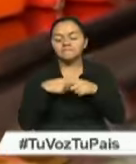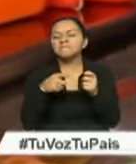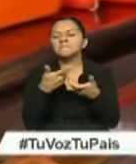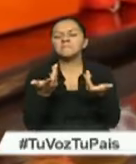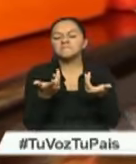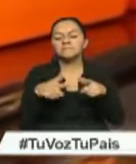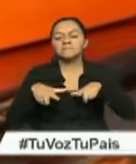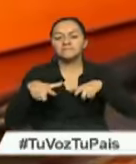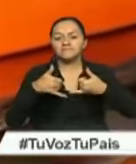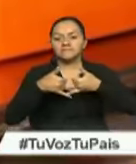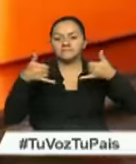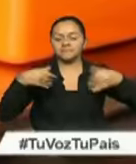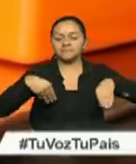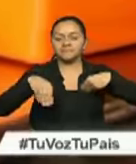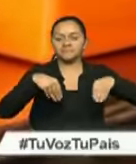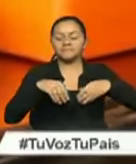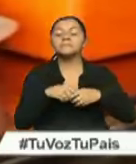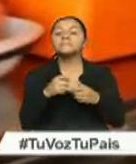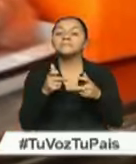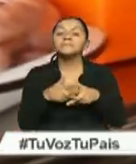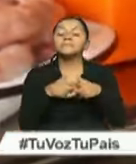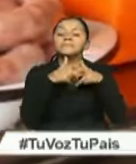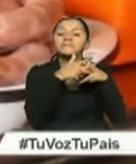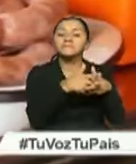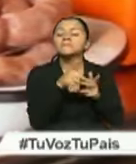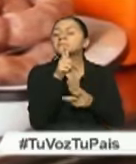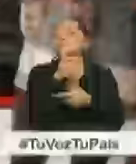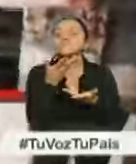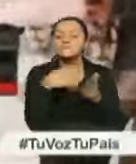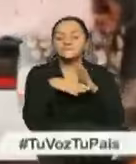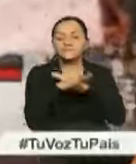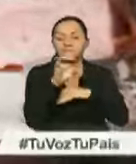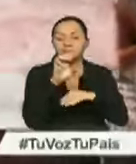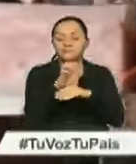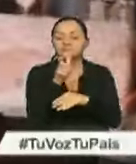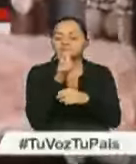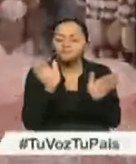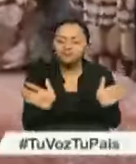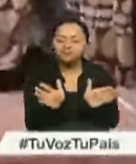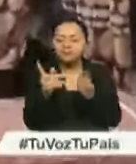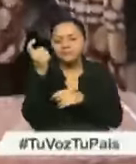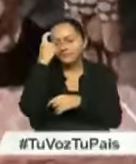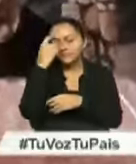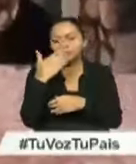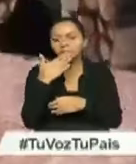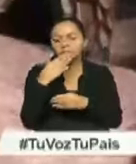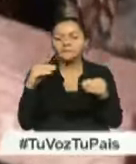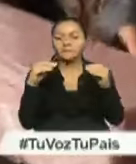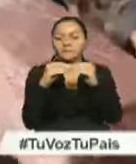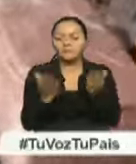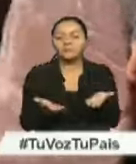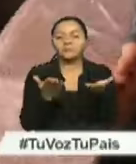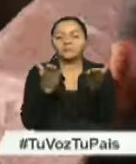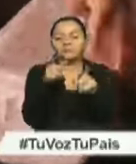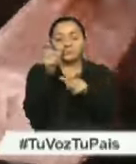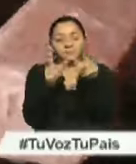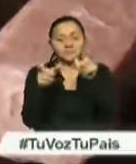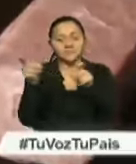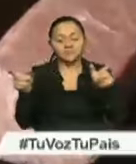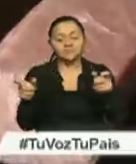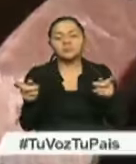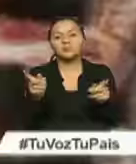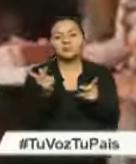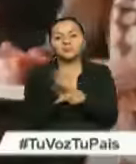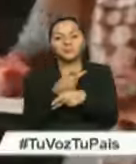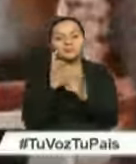su Delicatessen. El crédito que obtuvo a través de Banecuador lo inspira a pensar en grande y a ofrecer a sus clientes